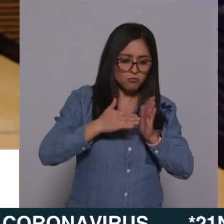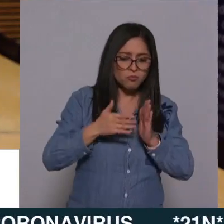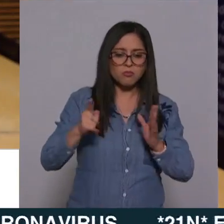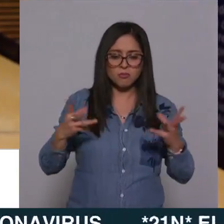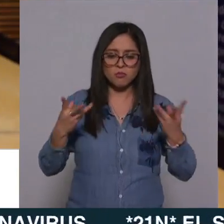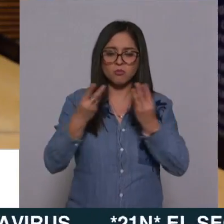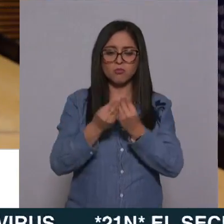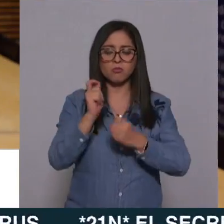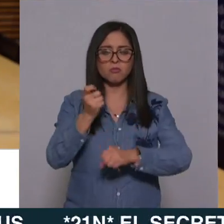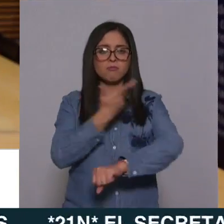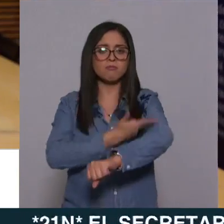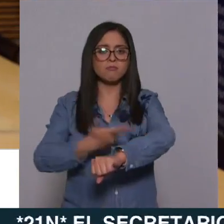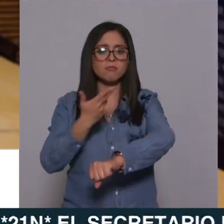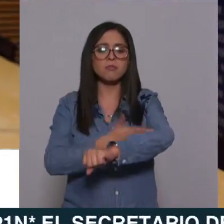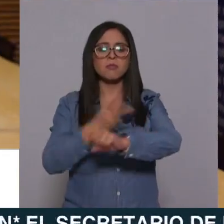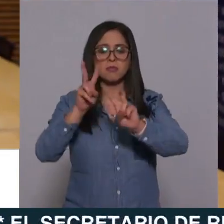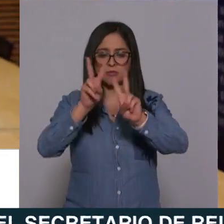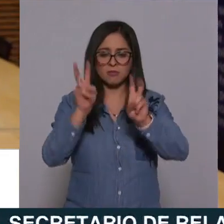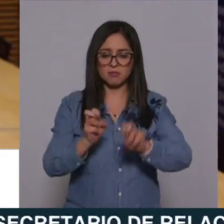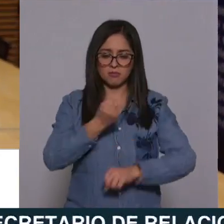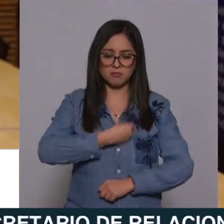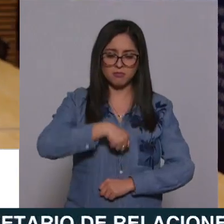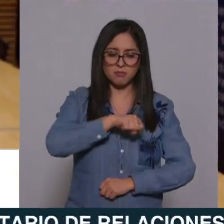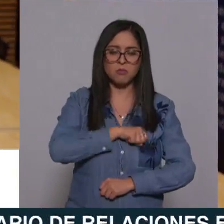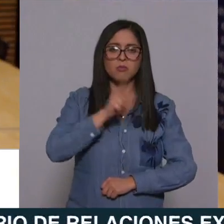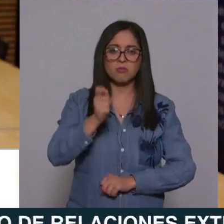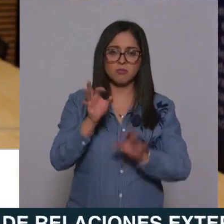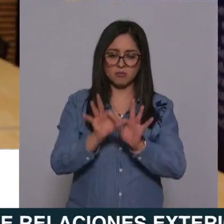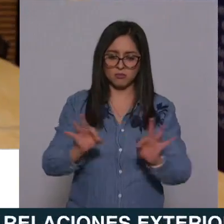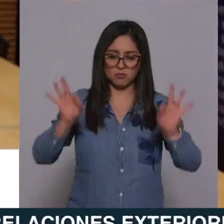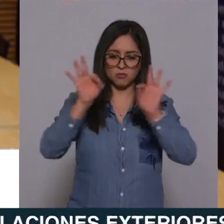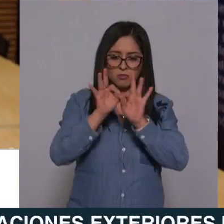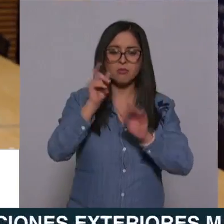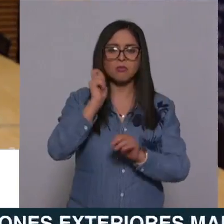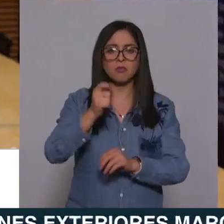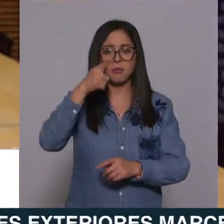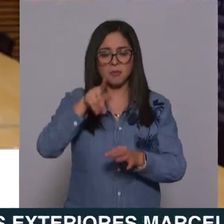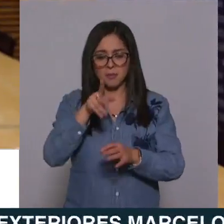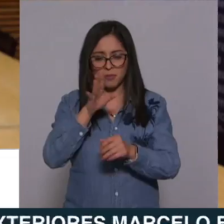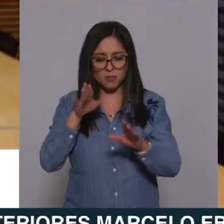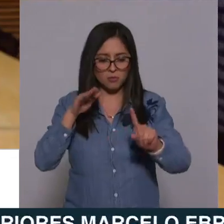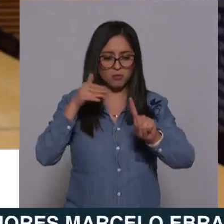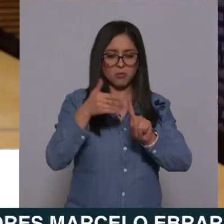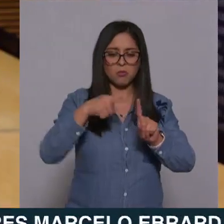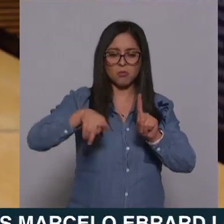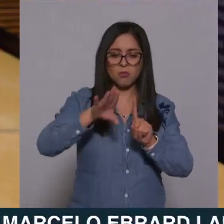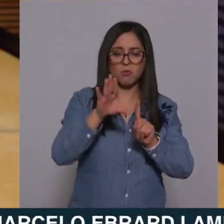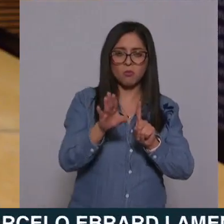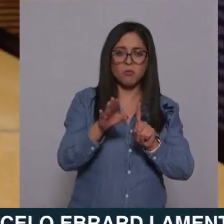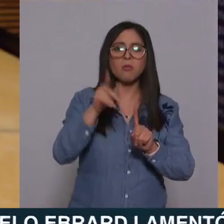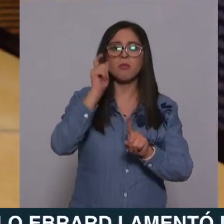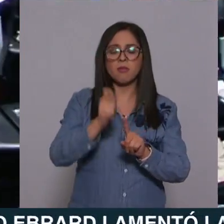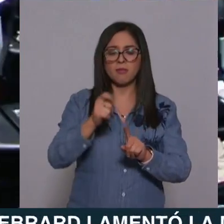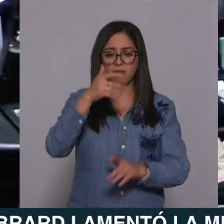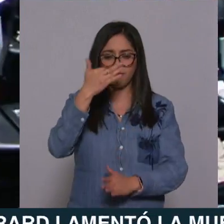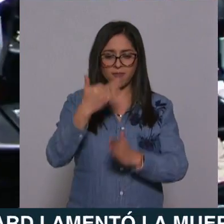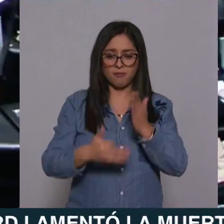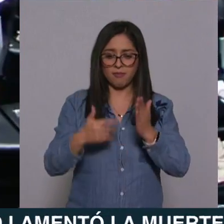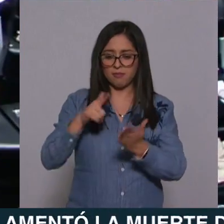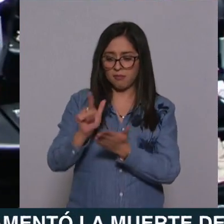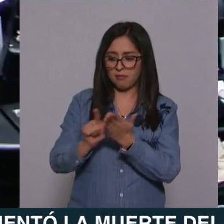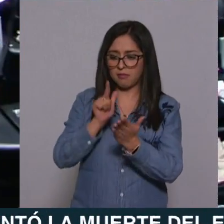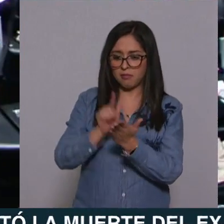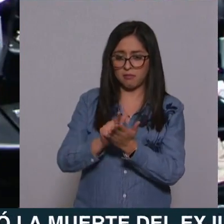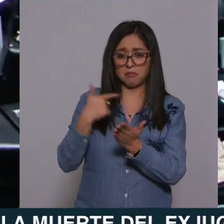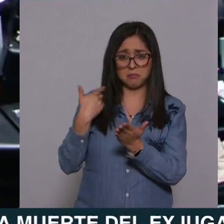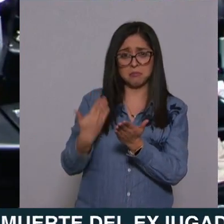nos resuelva una situación de salud pública importante que tenemos, que son los usuarios de una droga ilegal que probablemente no debería de serlo. Este